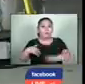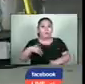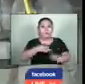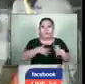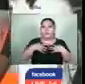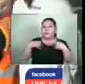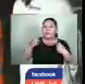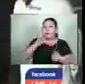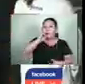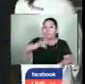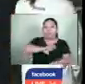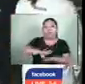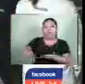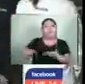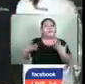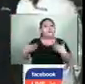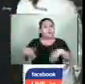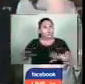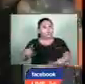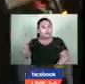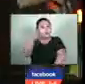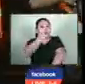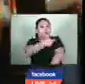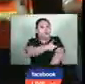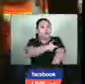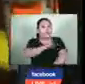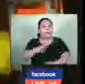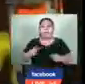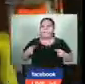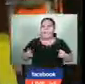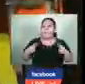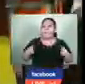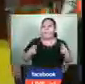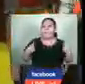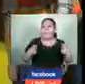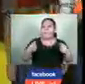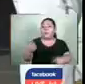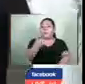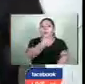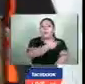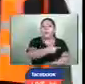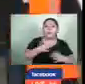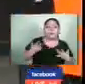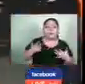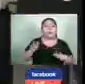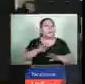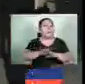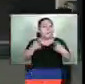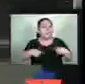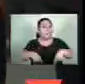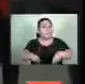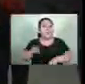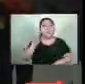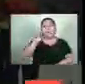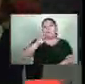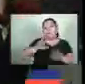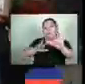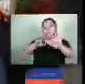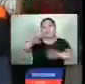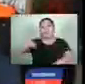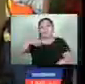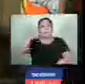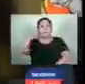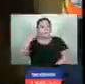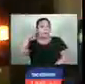vacunas adquiridas están contempladas para evitar desacelerar el plan de vacunación que hasta la fecha ya supera con más de 8 millones